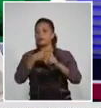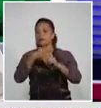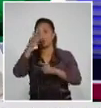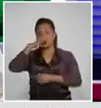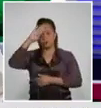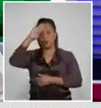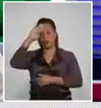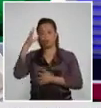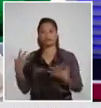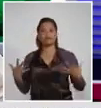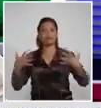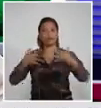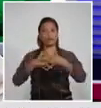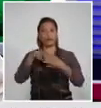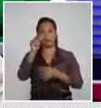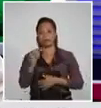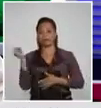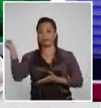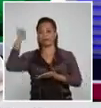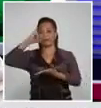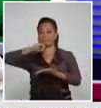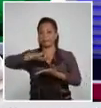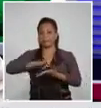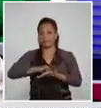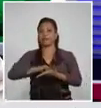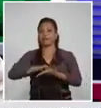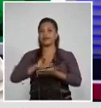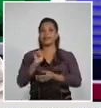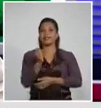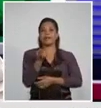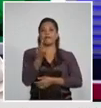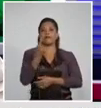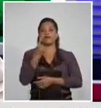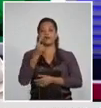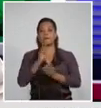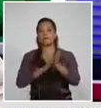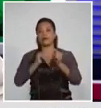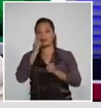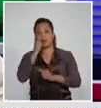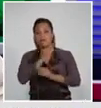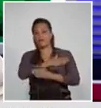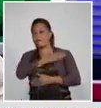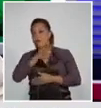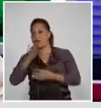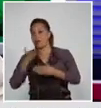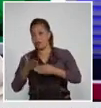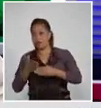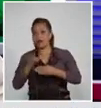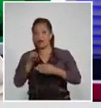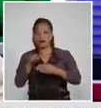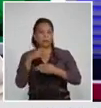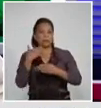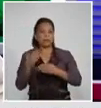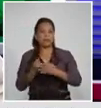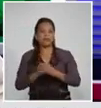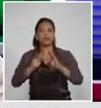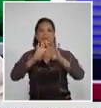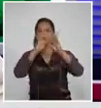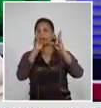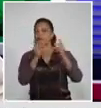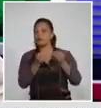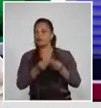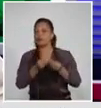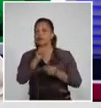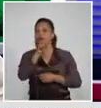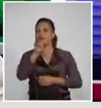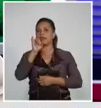con viajeros internacionales del 1 de noviembre a la fecha, pues se acumulan